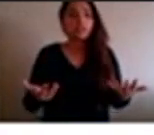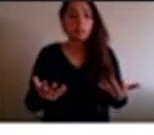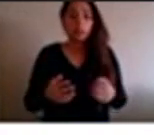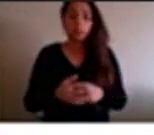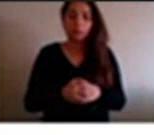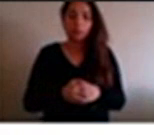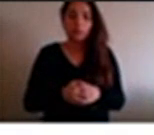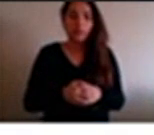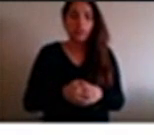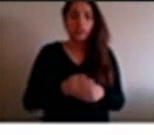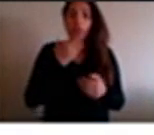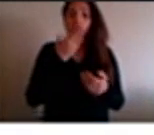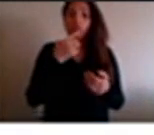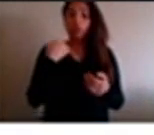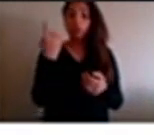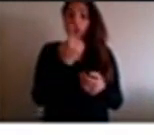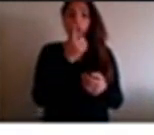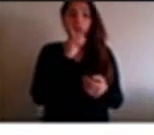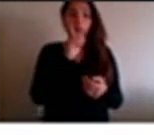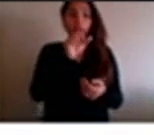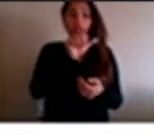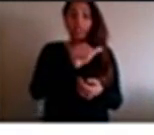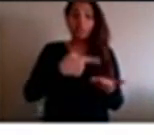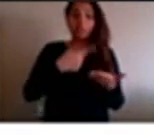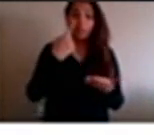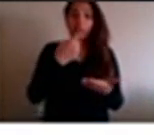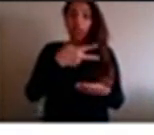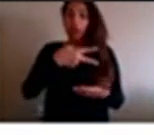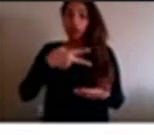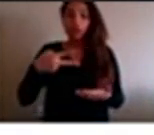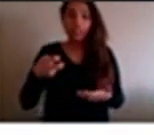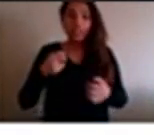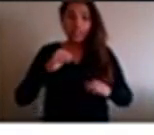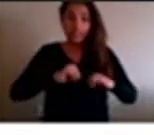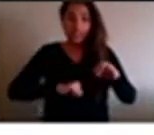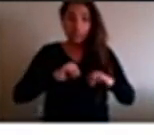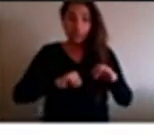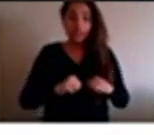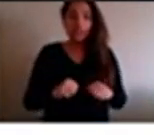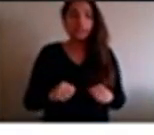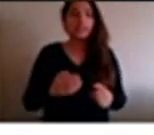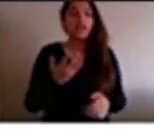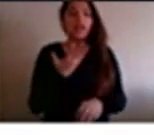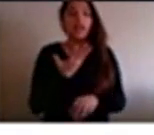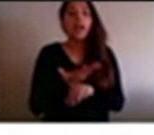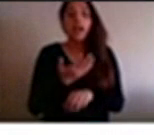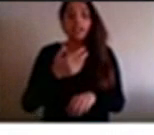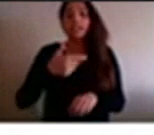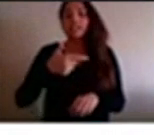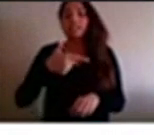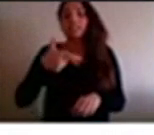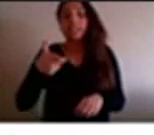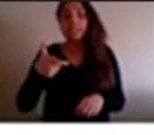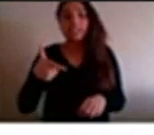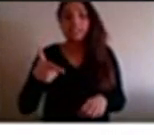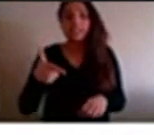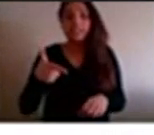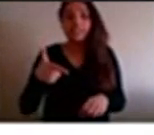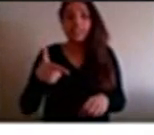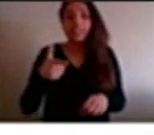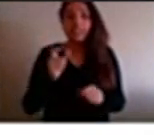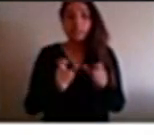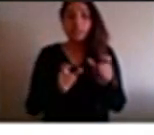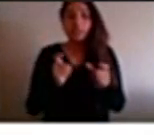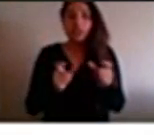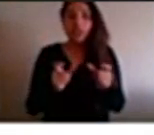6.200, cerca de 6.200 entidades públicas han reportado 701, la vinculación de